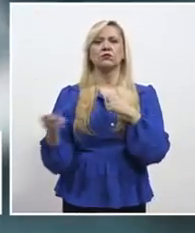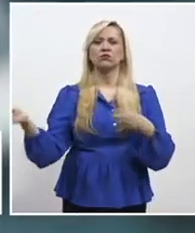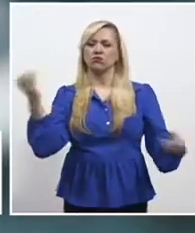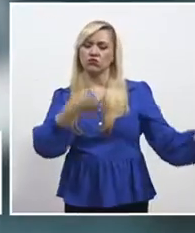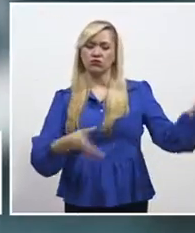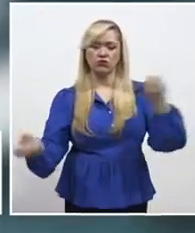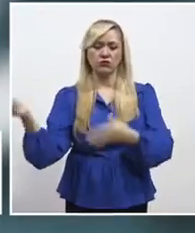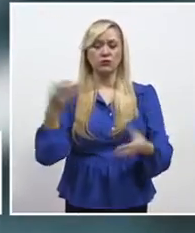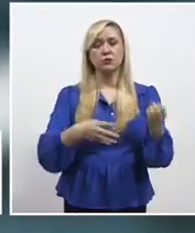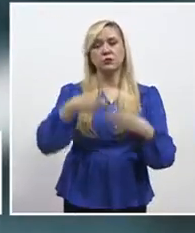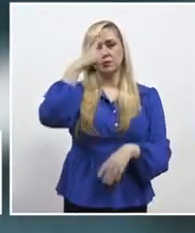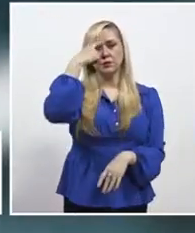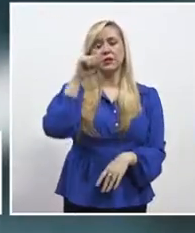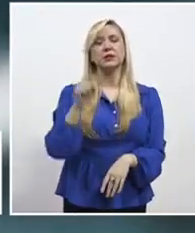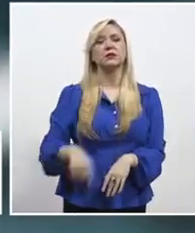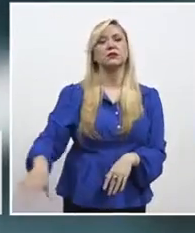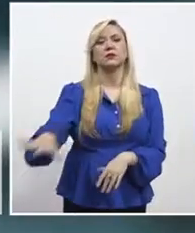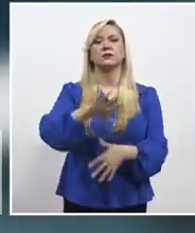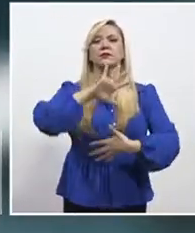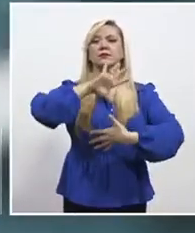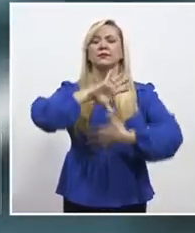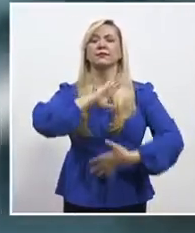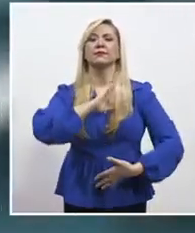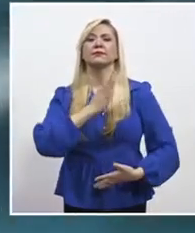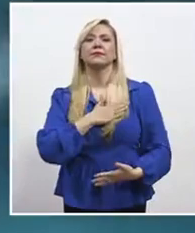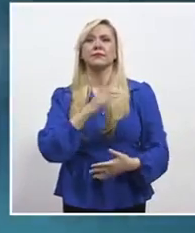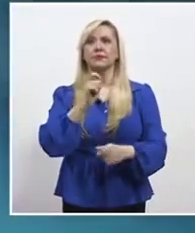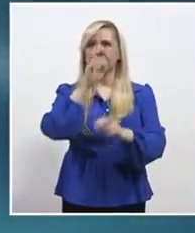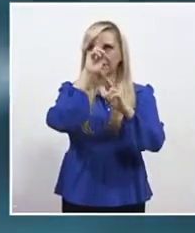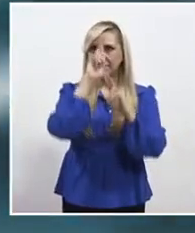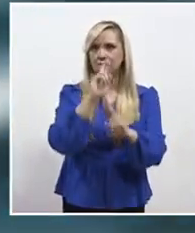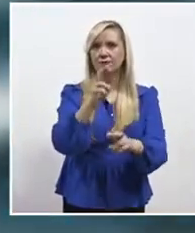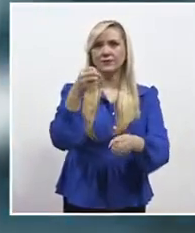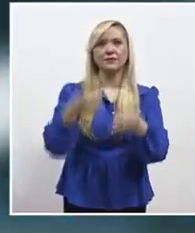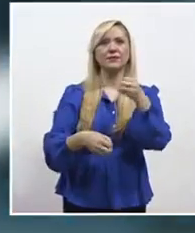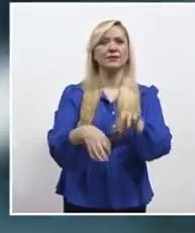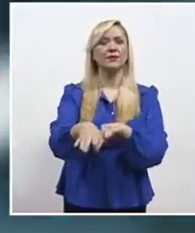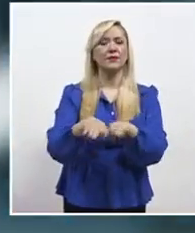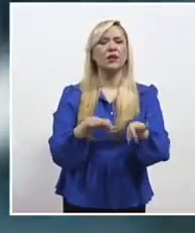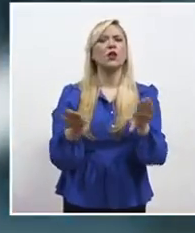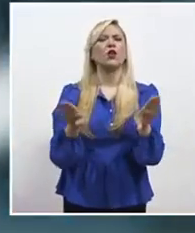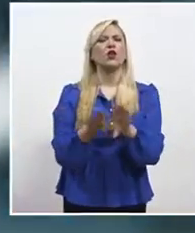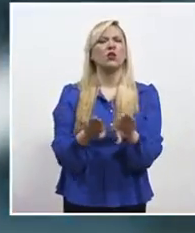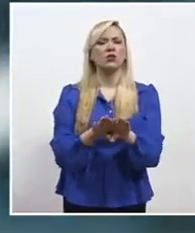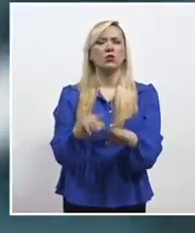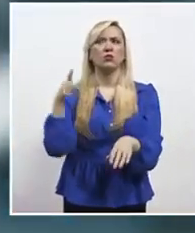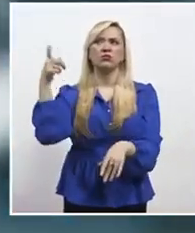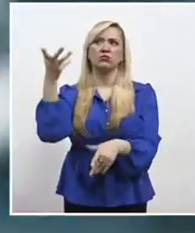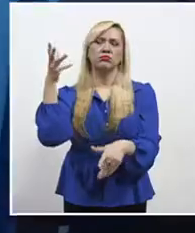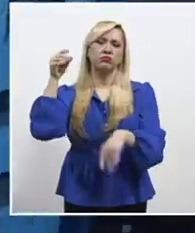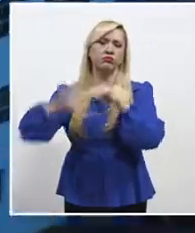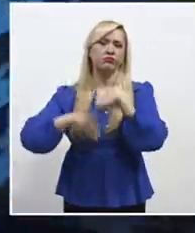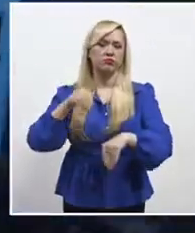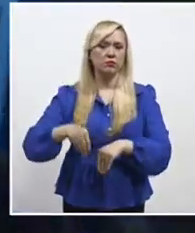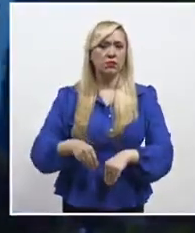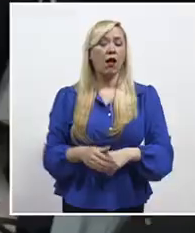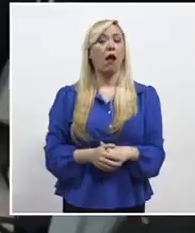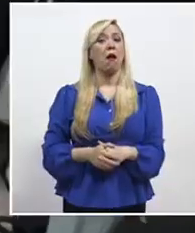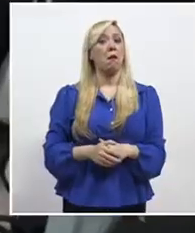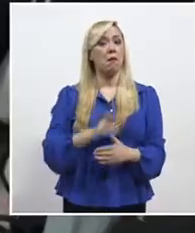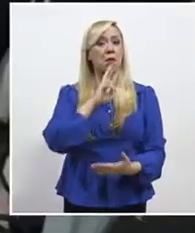vinculados con el Código Iberoamericano de Ética Judicial y el tratamiento que haya tenido en los dictámenes de la Comisión. El